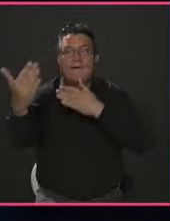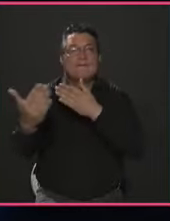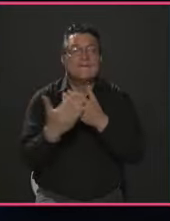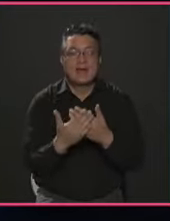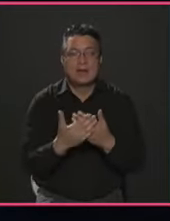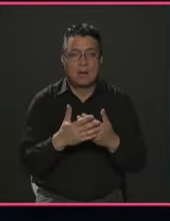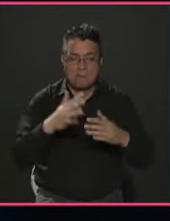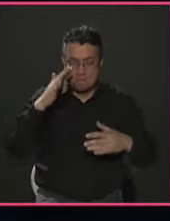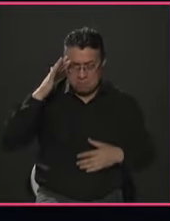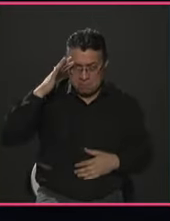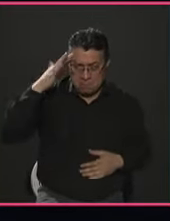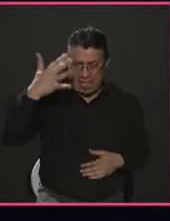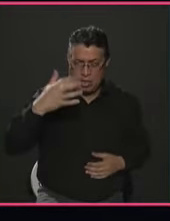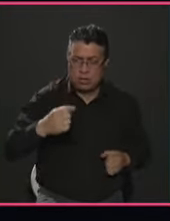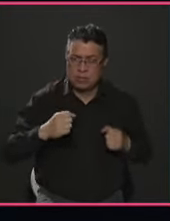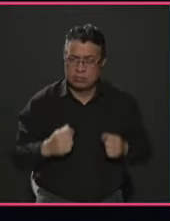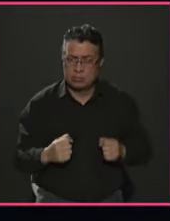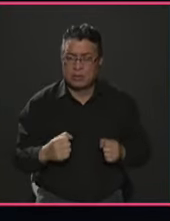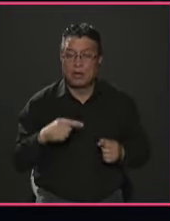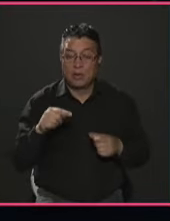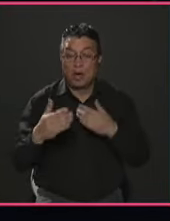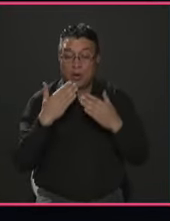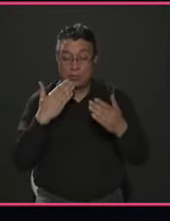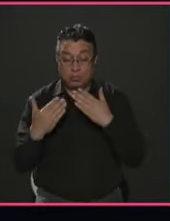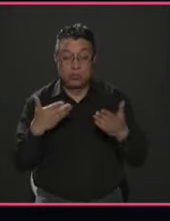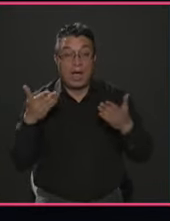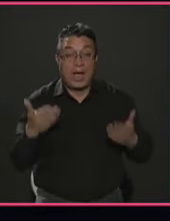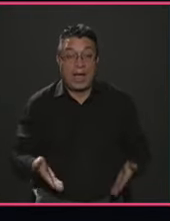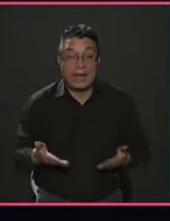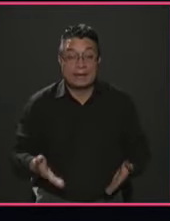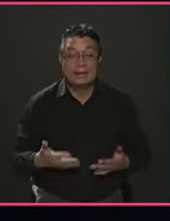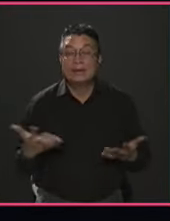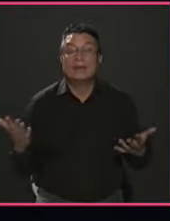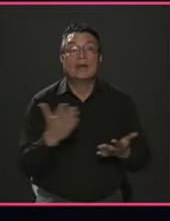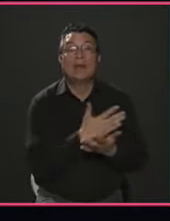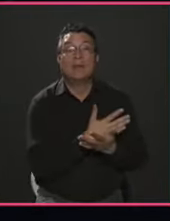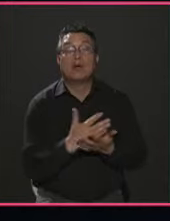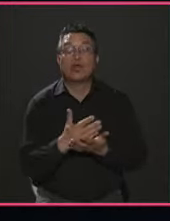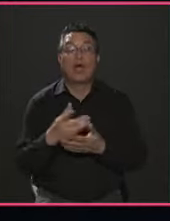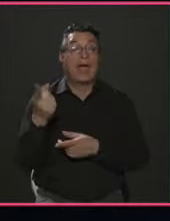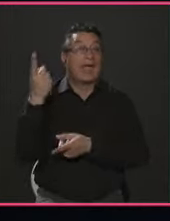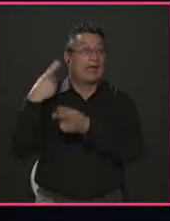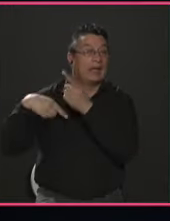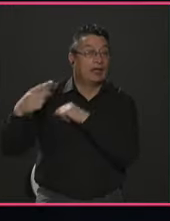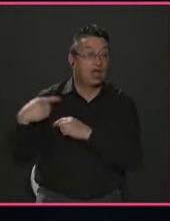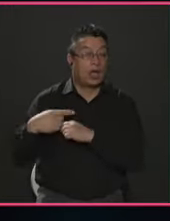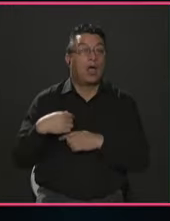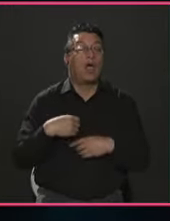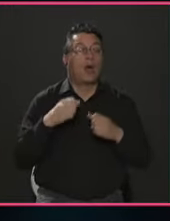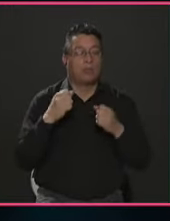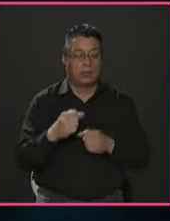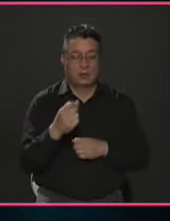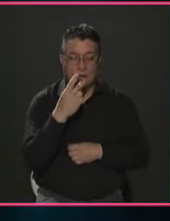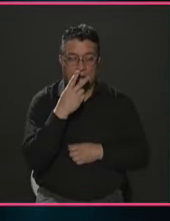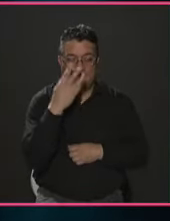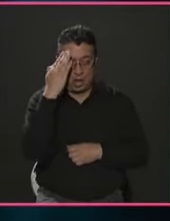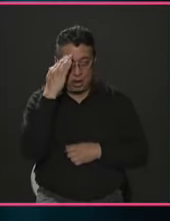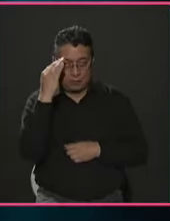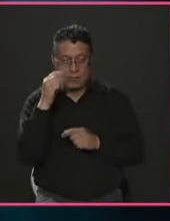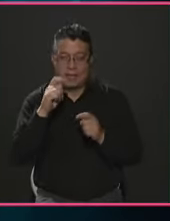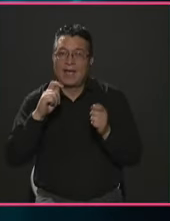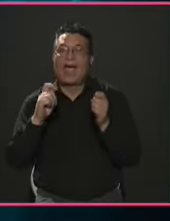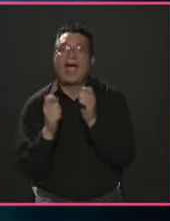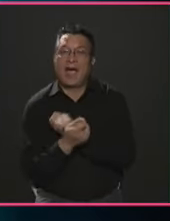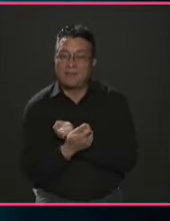maduramente probablemente si discutimos aquí en lo que ocurrió o en la historia podremos tener visiones muy distintas